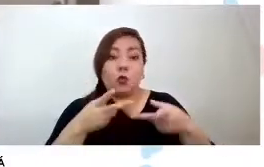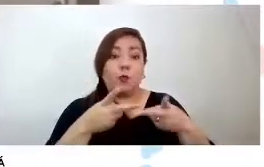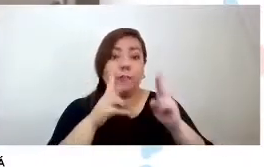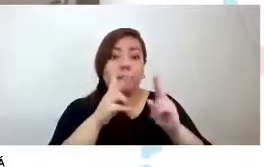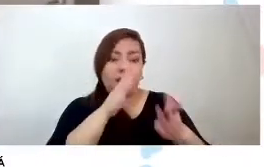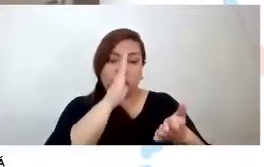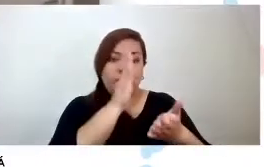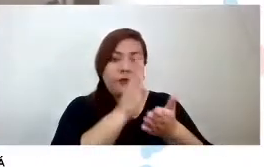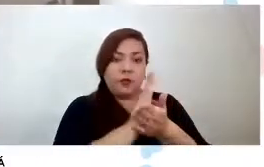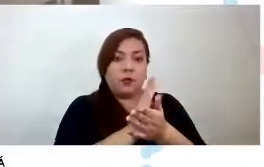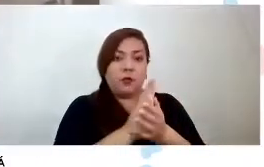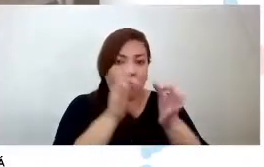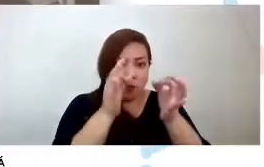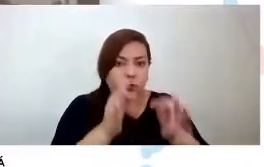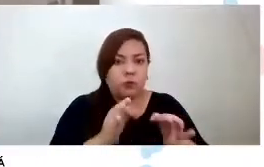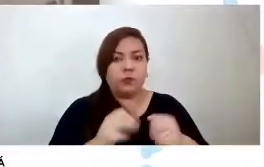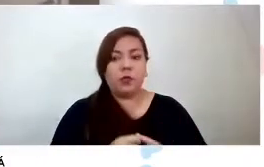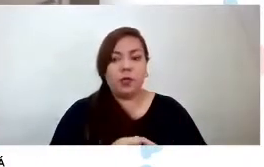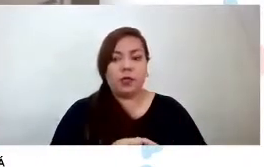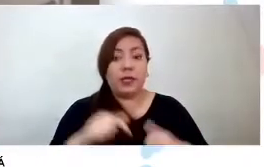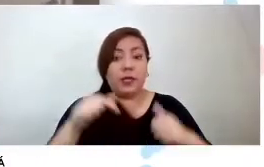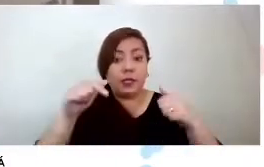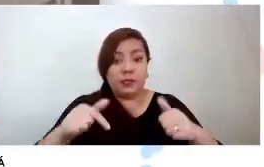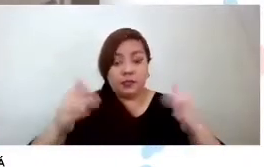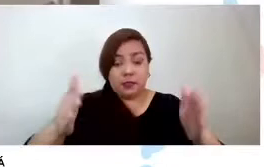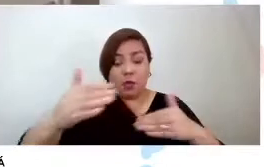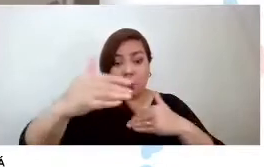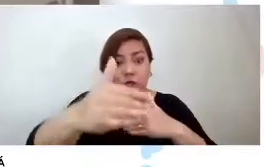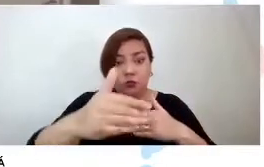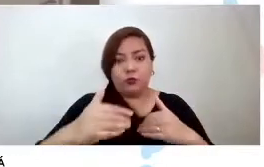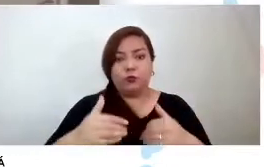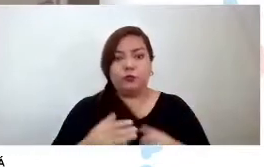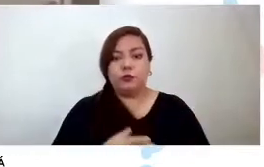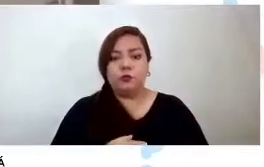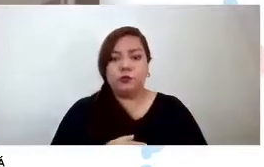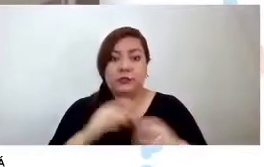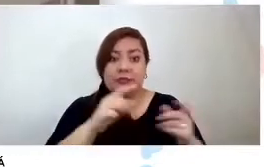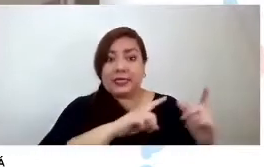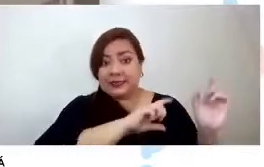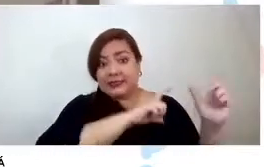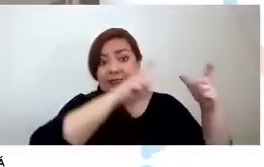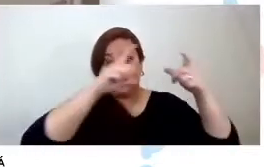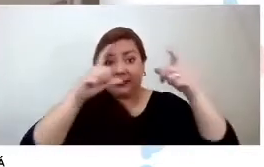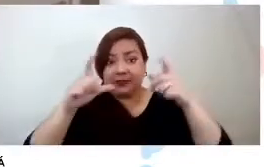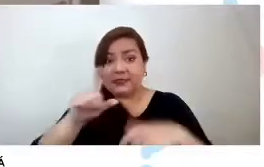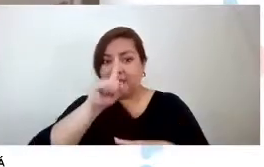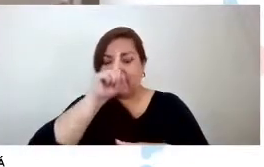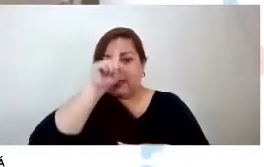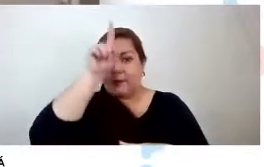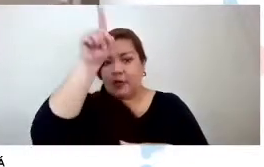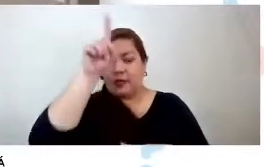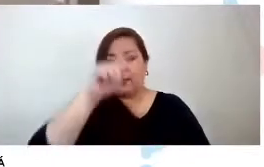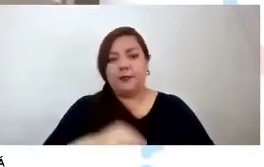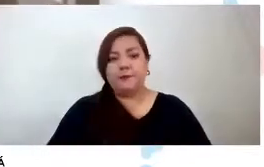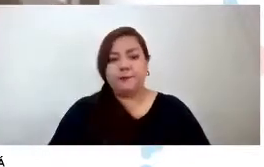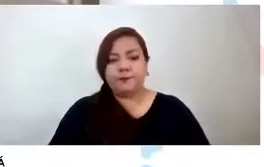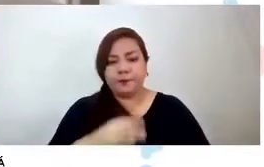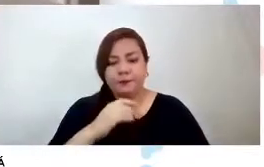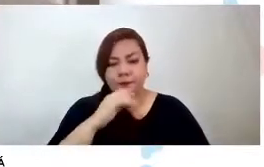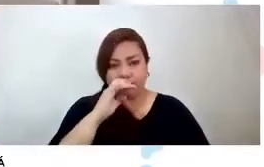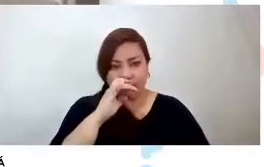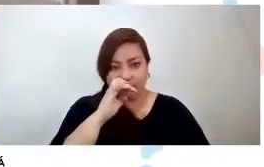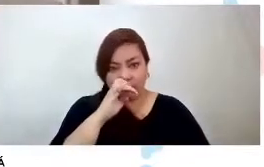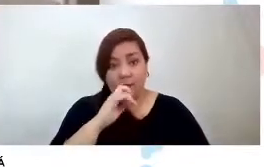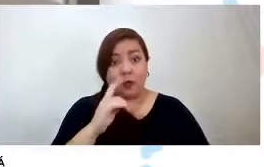Y esta colección en particular, que es una colección Krantz, que llega de Alemania, logramos nosotros contactar a la institución. En un principio no